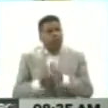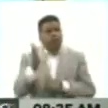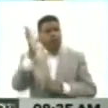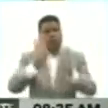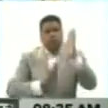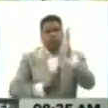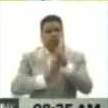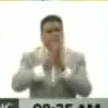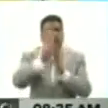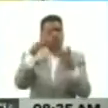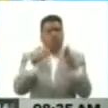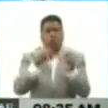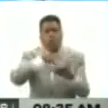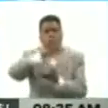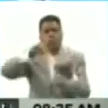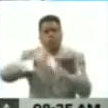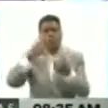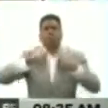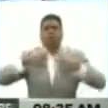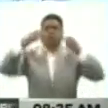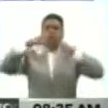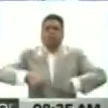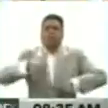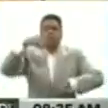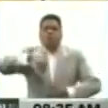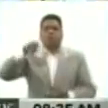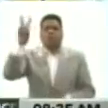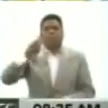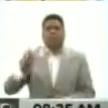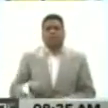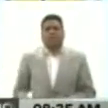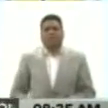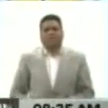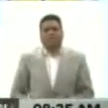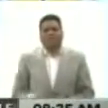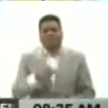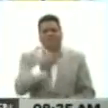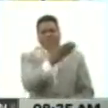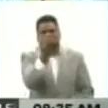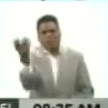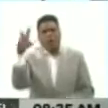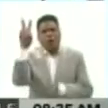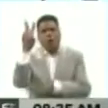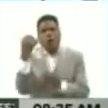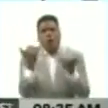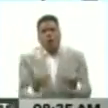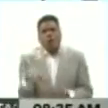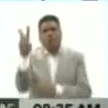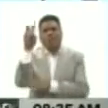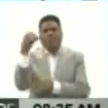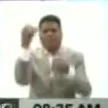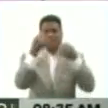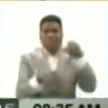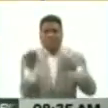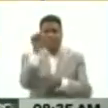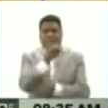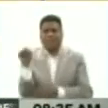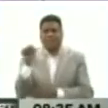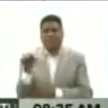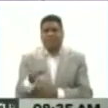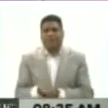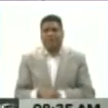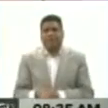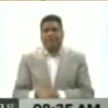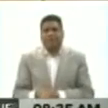pese a todas las dificultades, decir, yo estoy aquí por este país. Así que dale un mensaje a este país. Hoy es viernes, terminando la semana, para terminar como nos